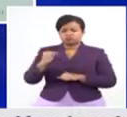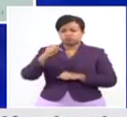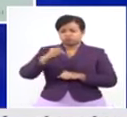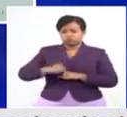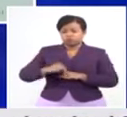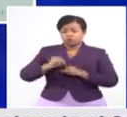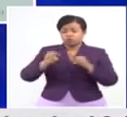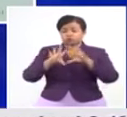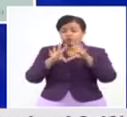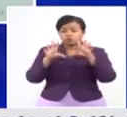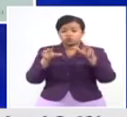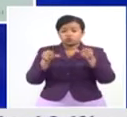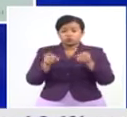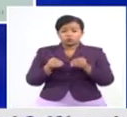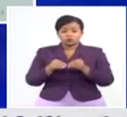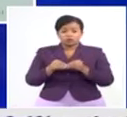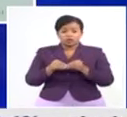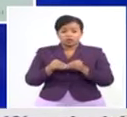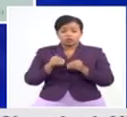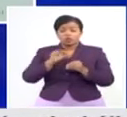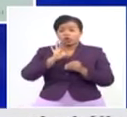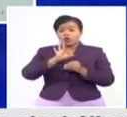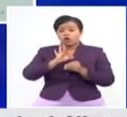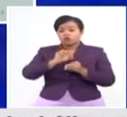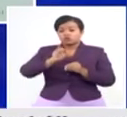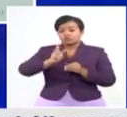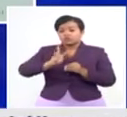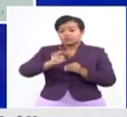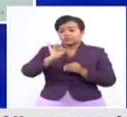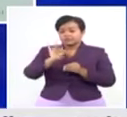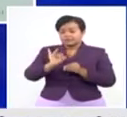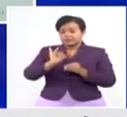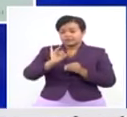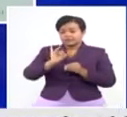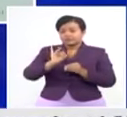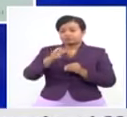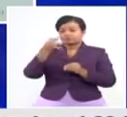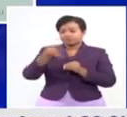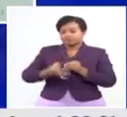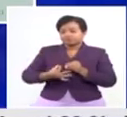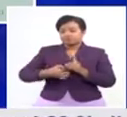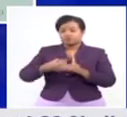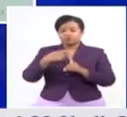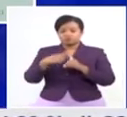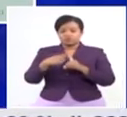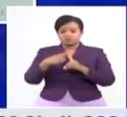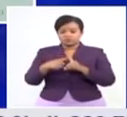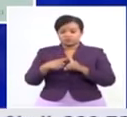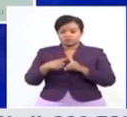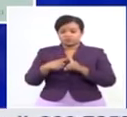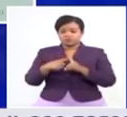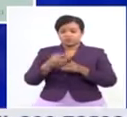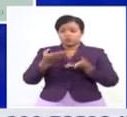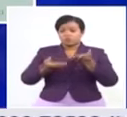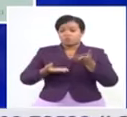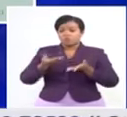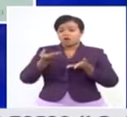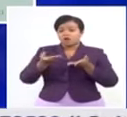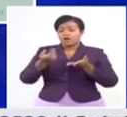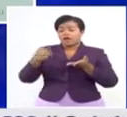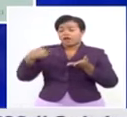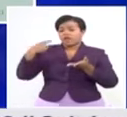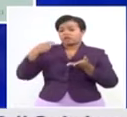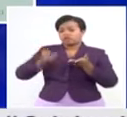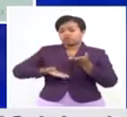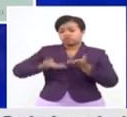acumulado total de 837 casos autóctonos, 440 casos más en relación